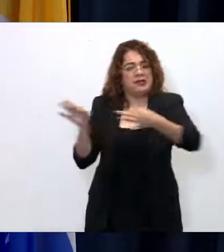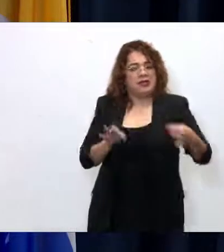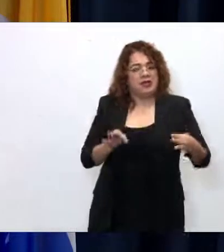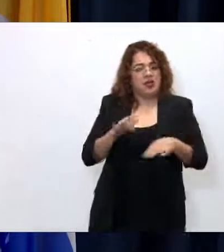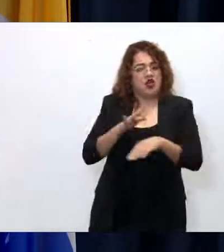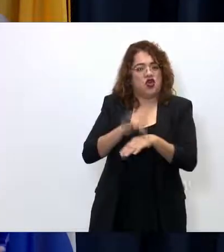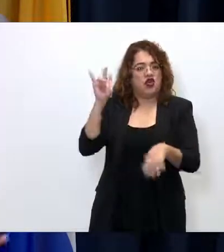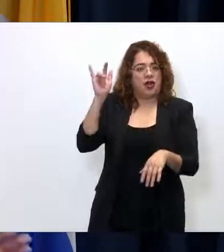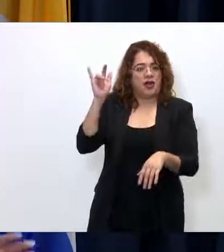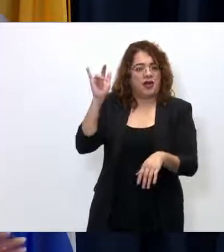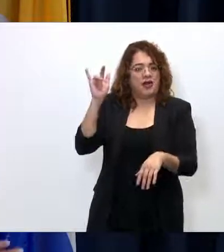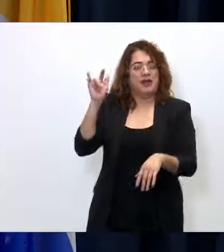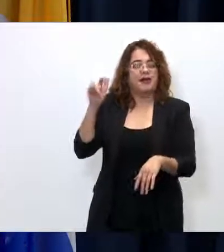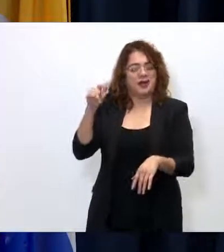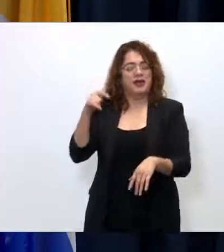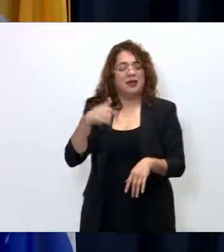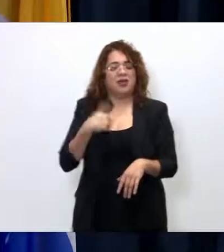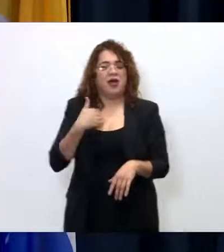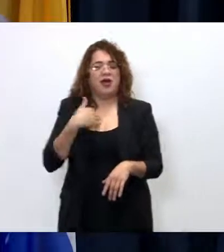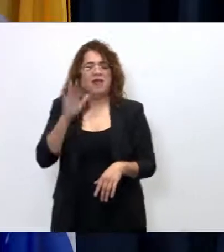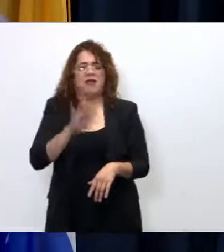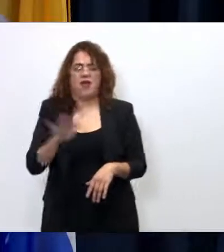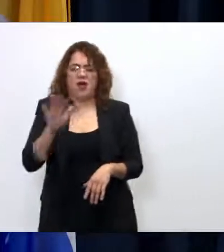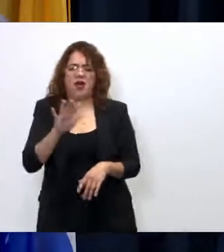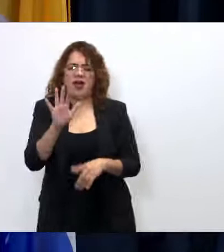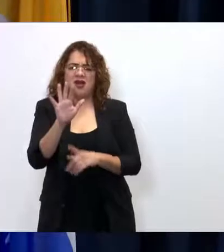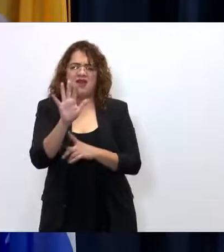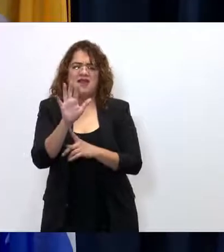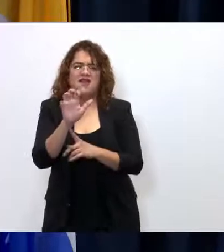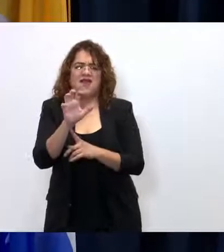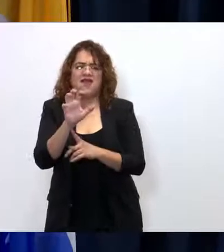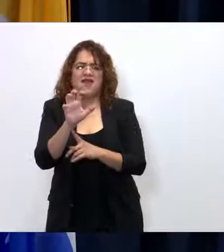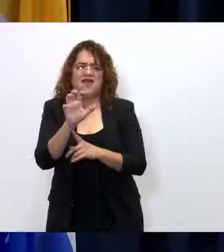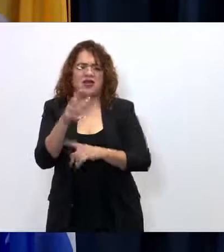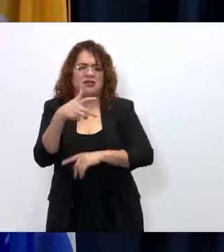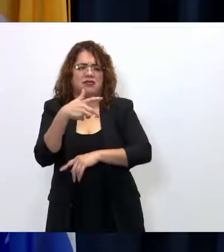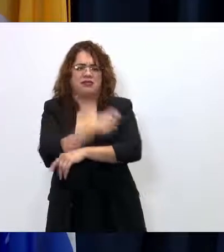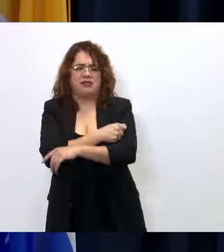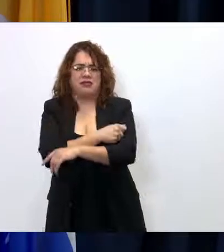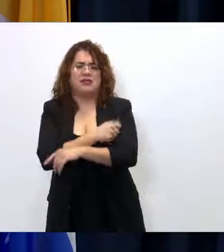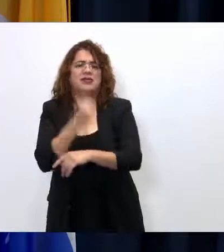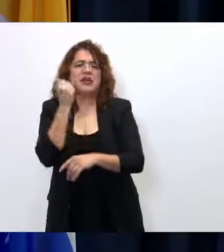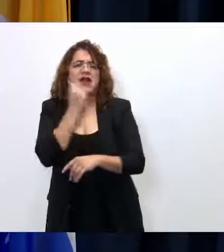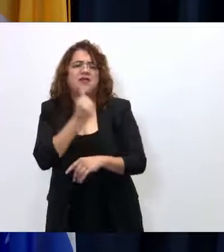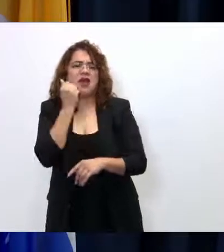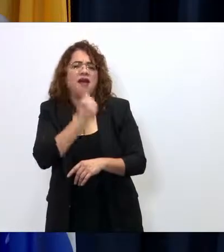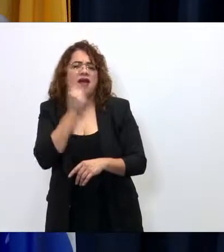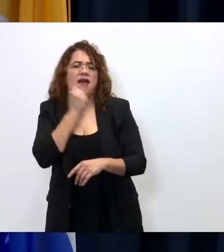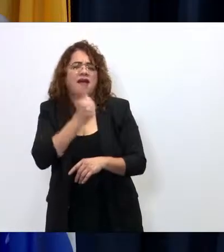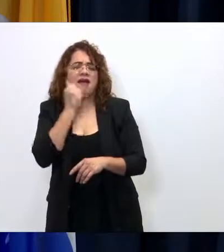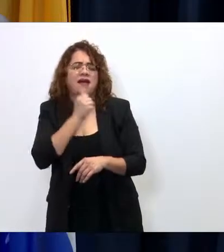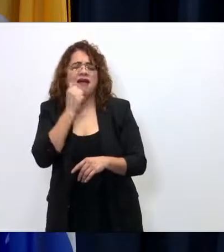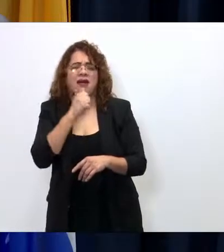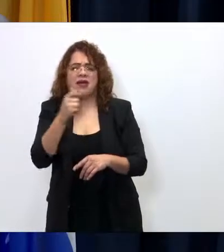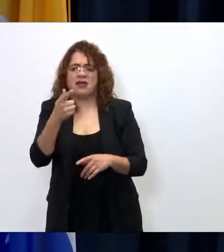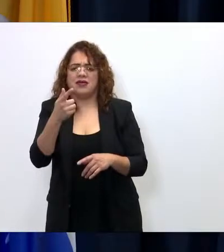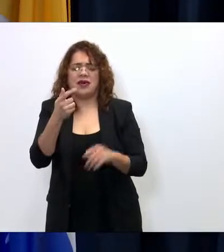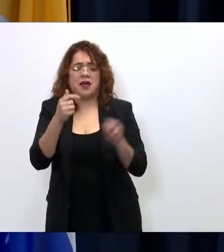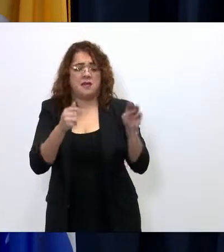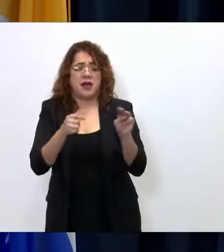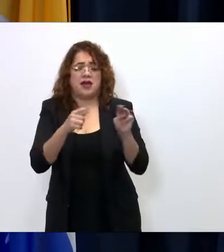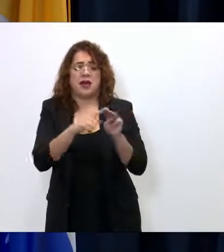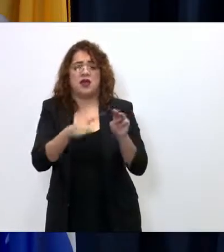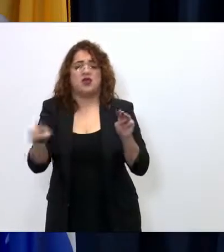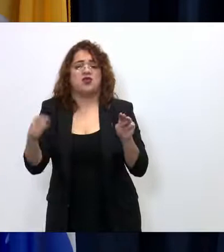limitado, aproximadamente 500 vacunas sin cita previa para los residentes de Long Beach, disponibles de lunes